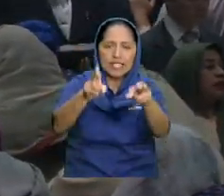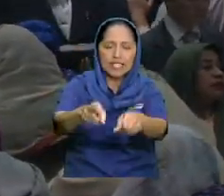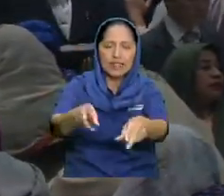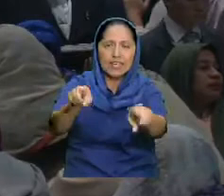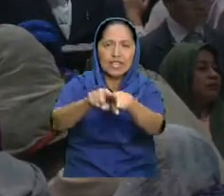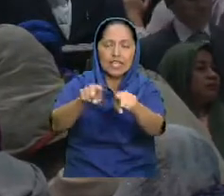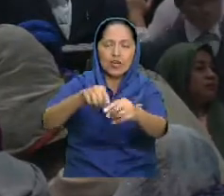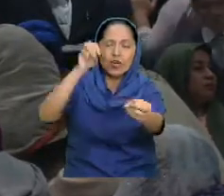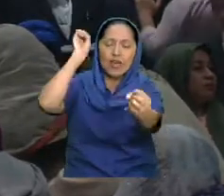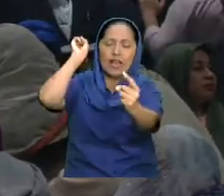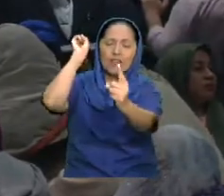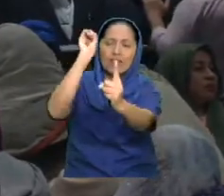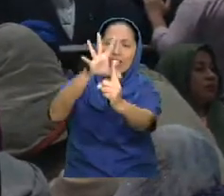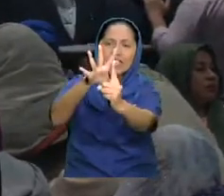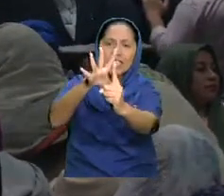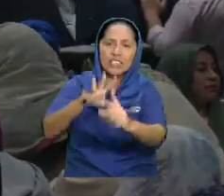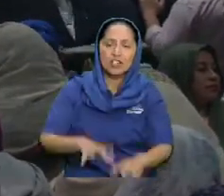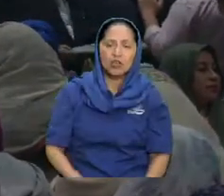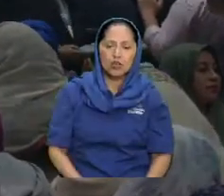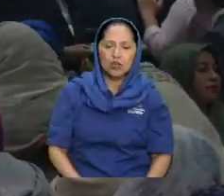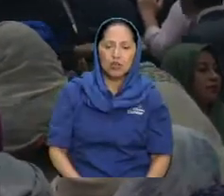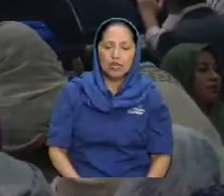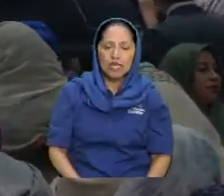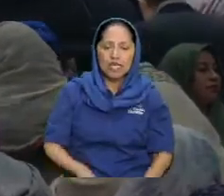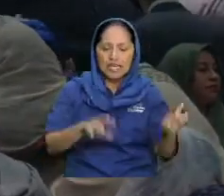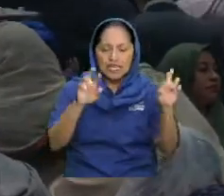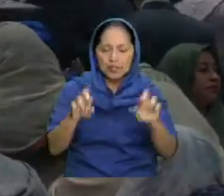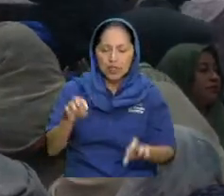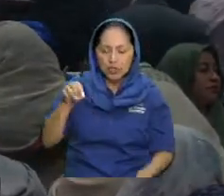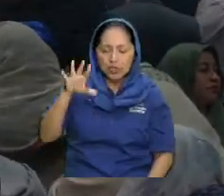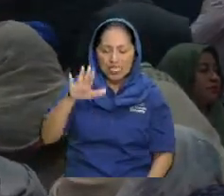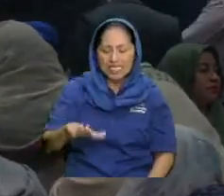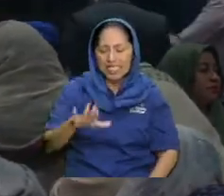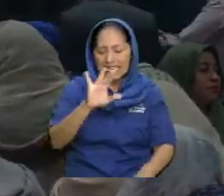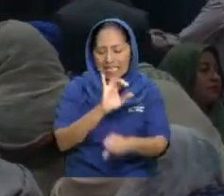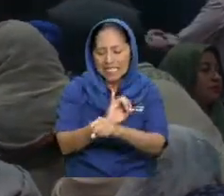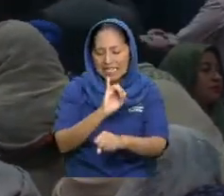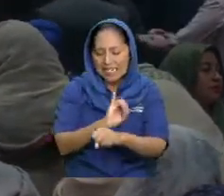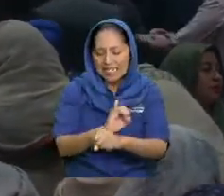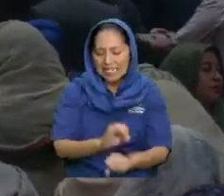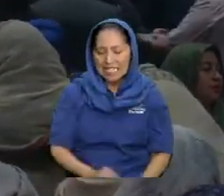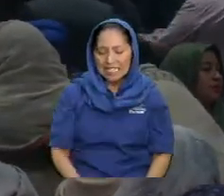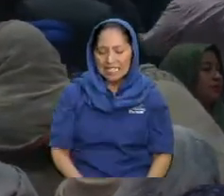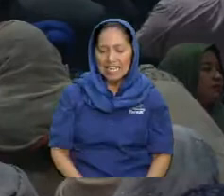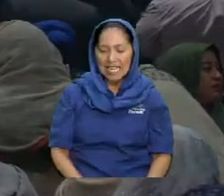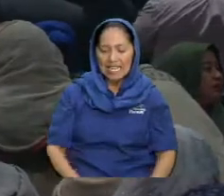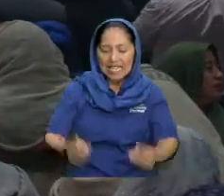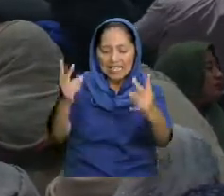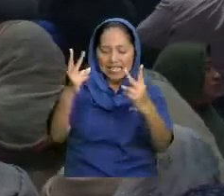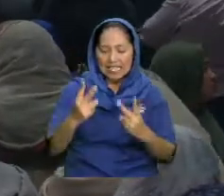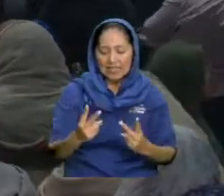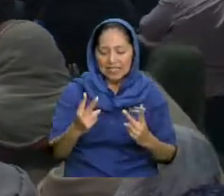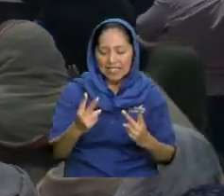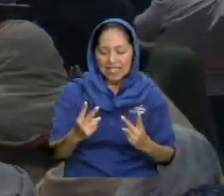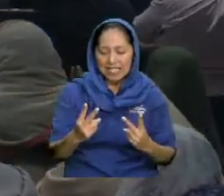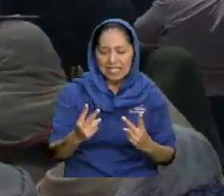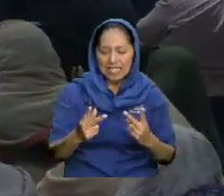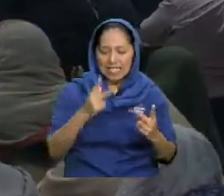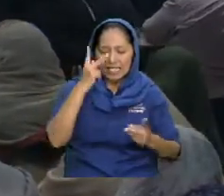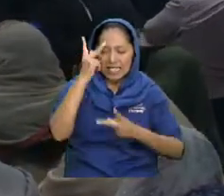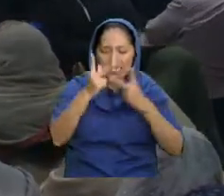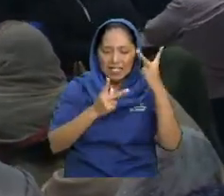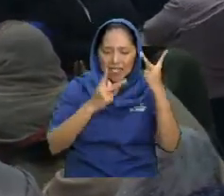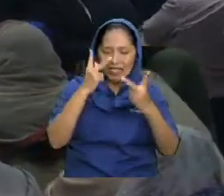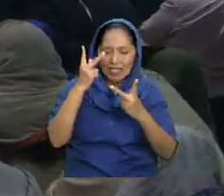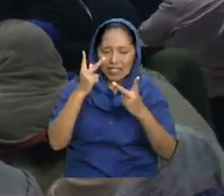están acá, que tú los has traído por medio de algún hermano que los ha invitado, Señor, por favor, toca su